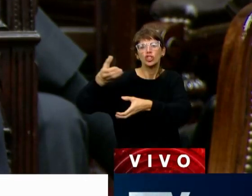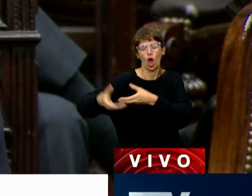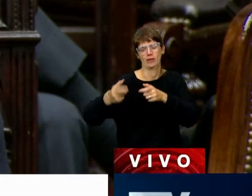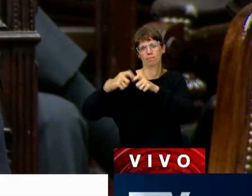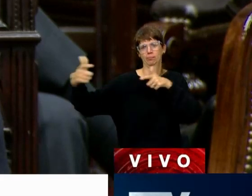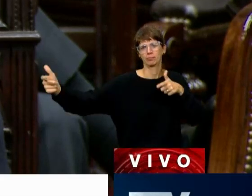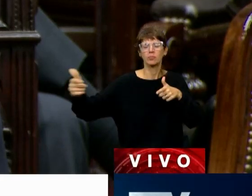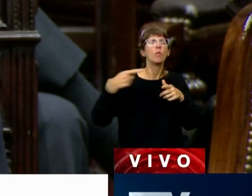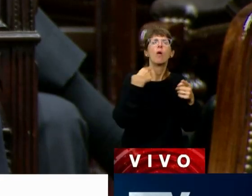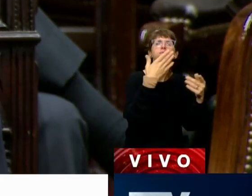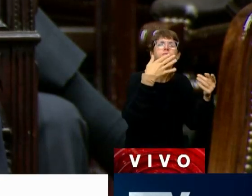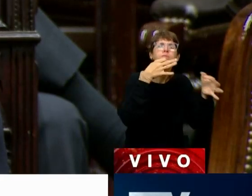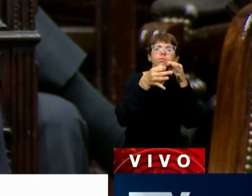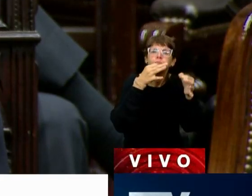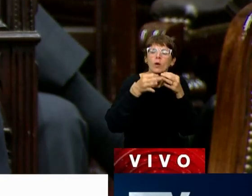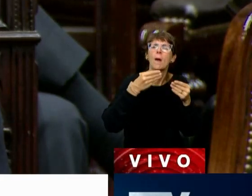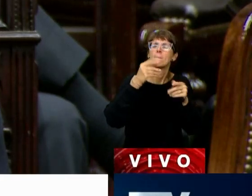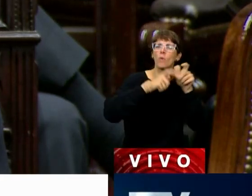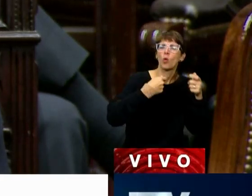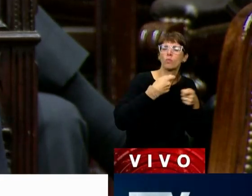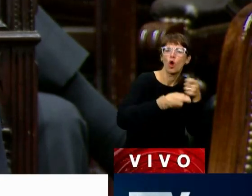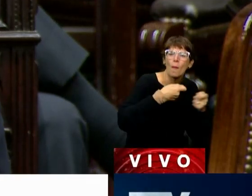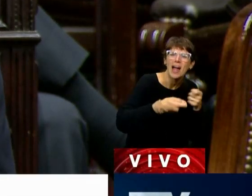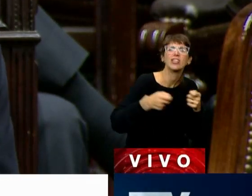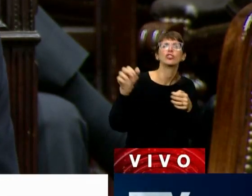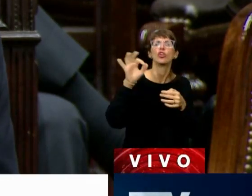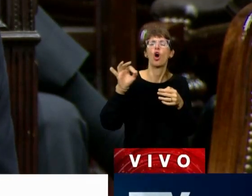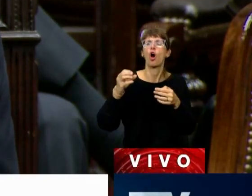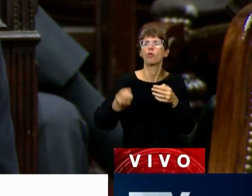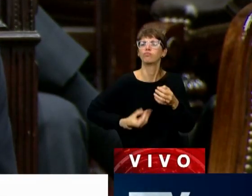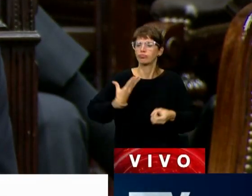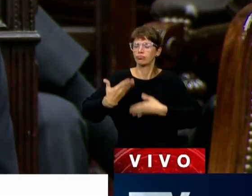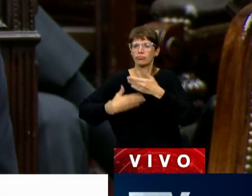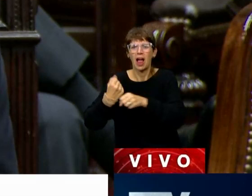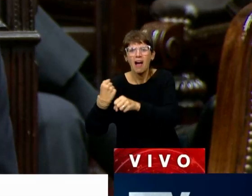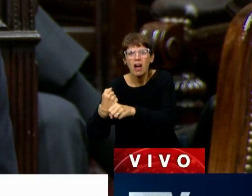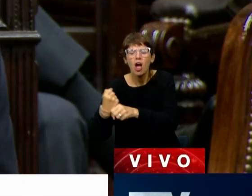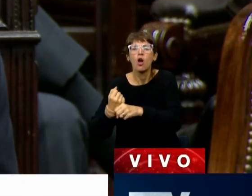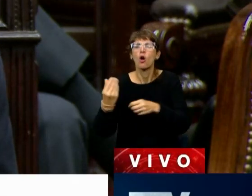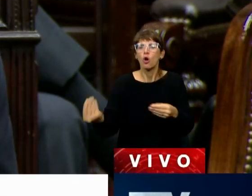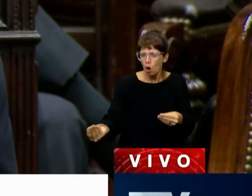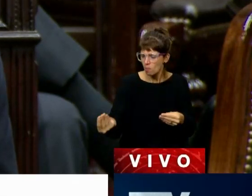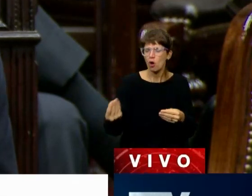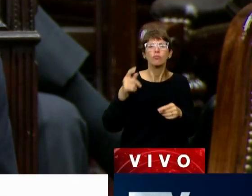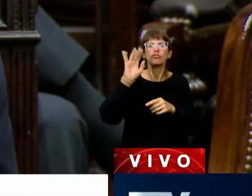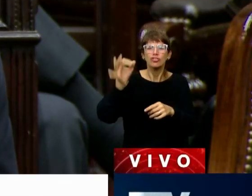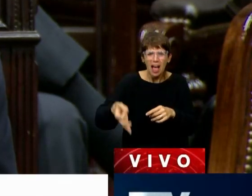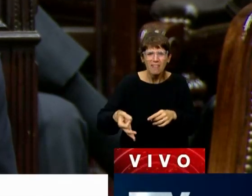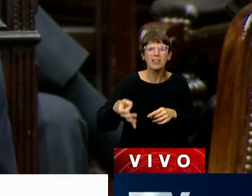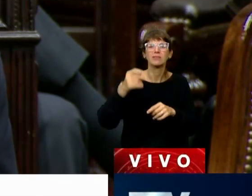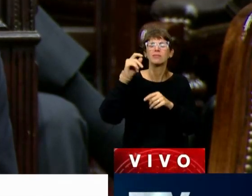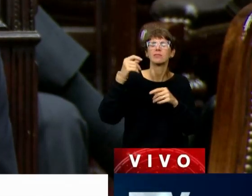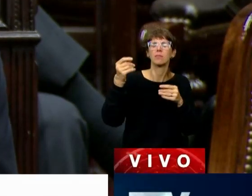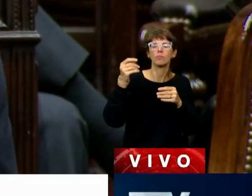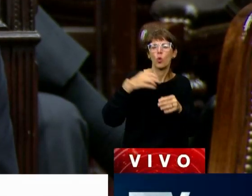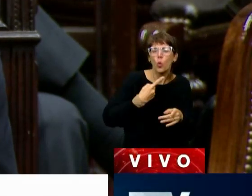los emprendedores, tienen idea de lo que se está padeciendo y está padeciendo los empleados y empleadores de las pymes.